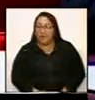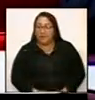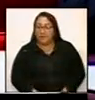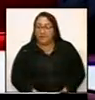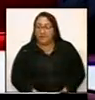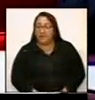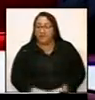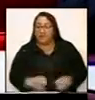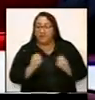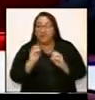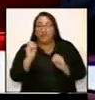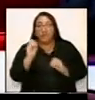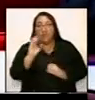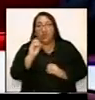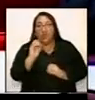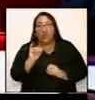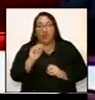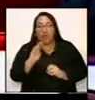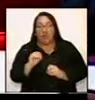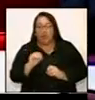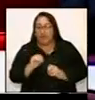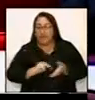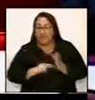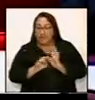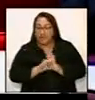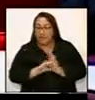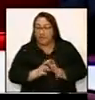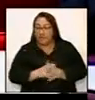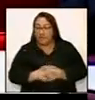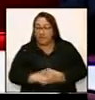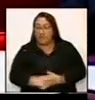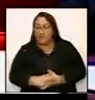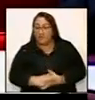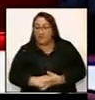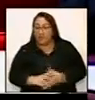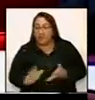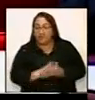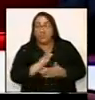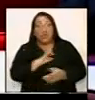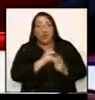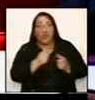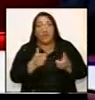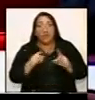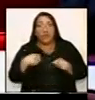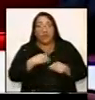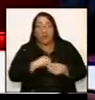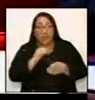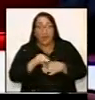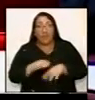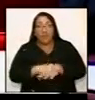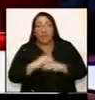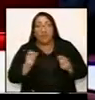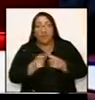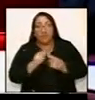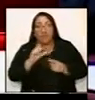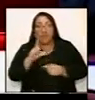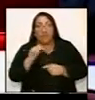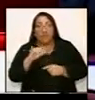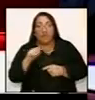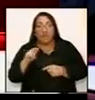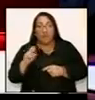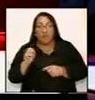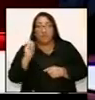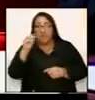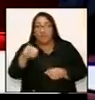a OIM, por ejemplo, ¿no? Y sencillamente nadie lo fiscaliza. Cuando hemos, en la Comisión Lavallato, los hemos pedido